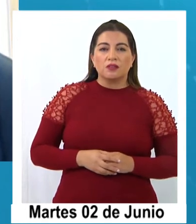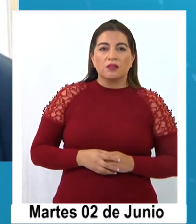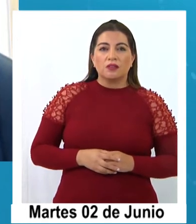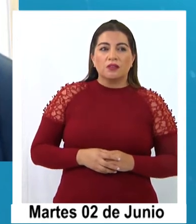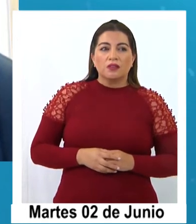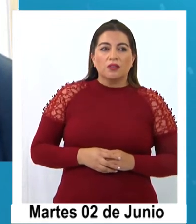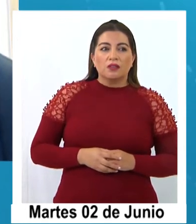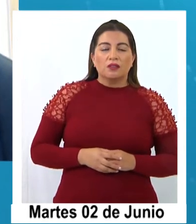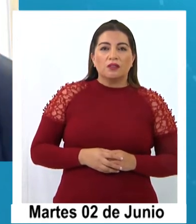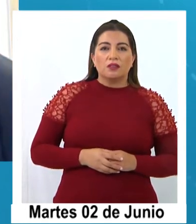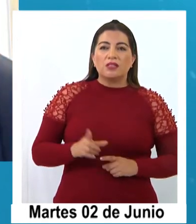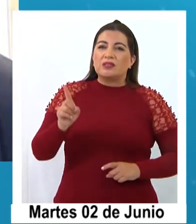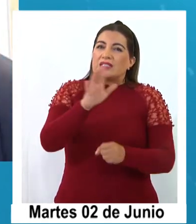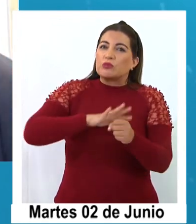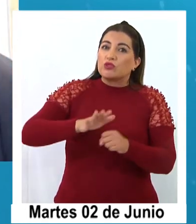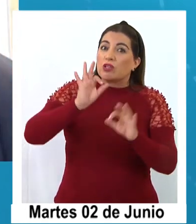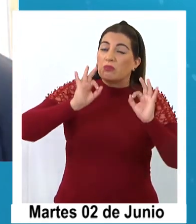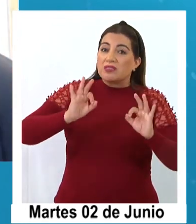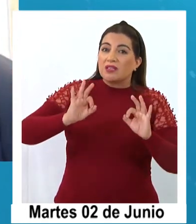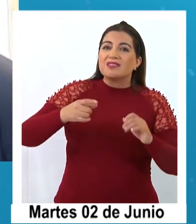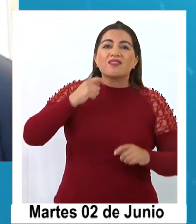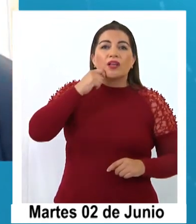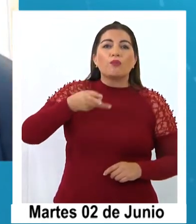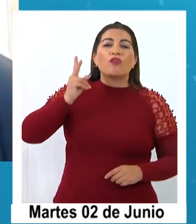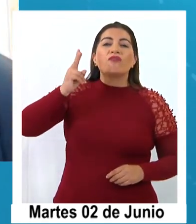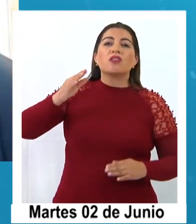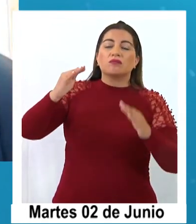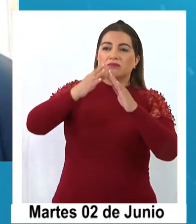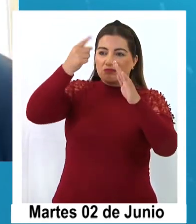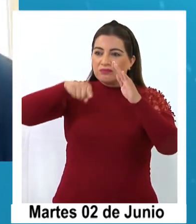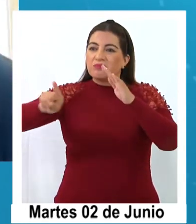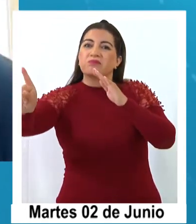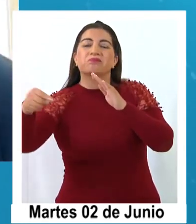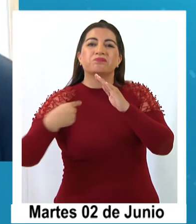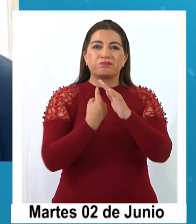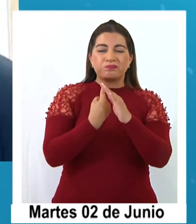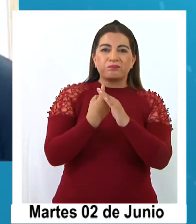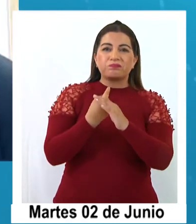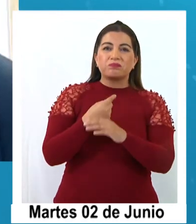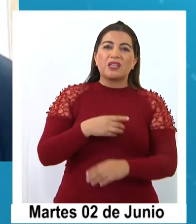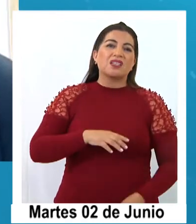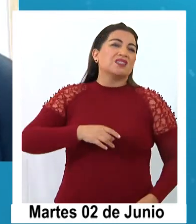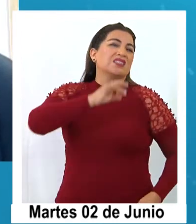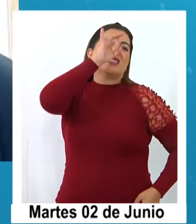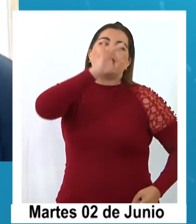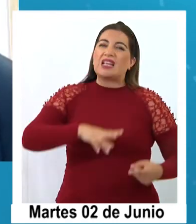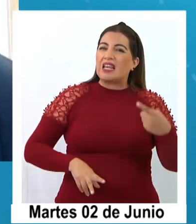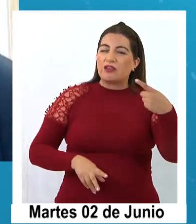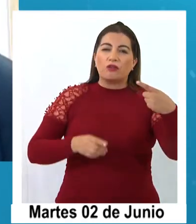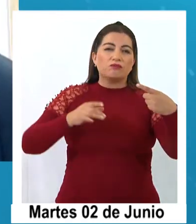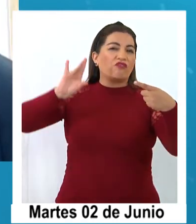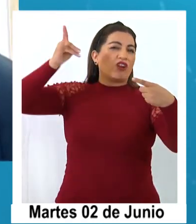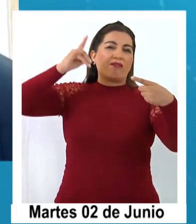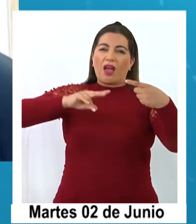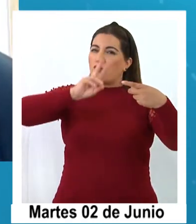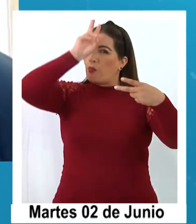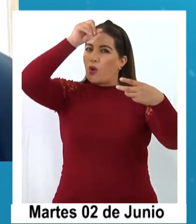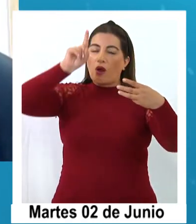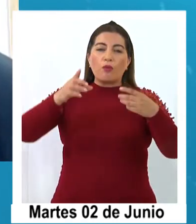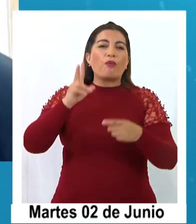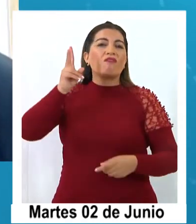excepto situaciones muy especiales. Eso significa, chileno, boliviano, peruano, los que sean, no estamos aquí,